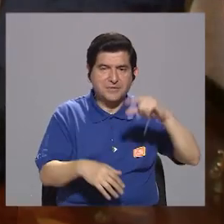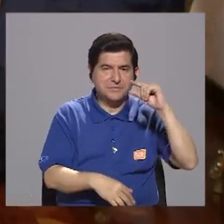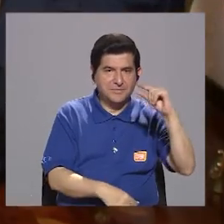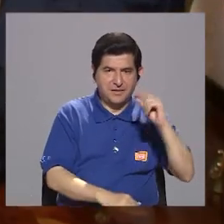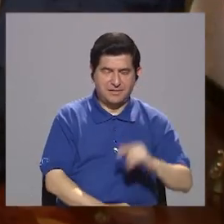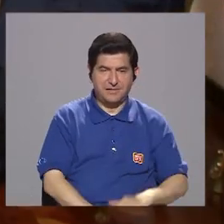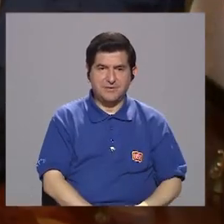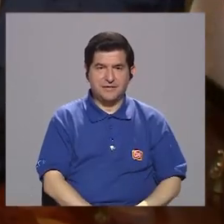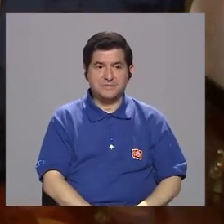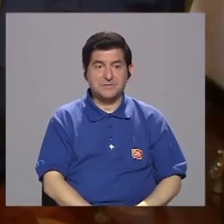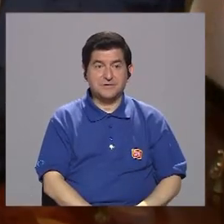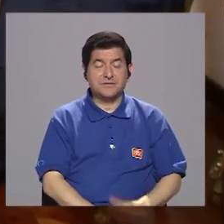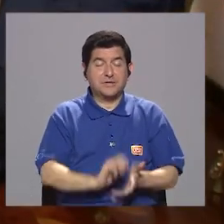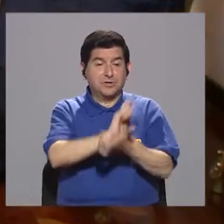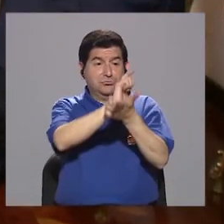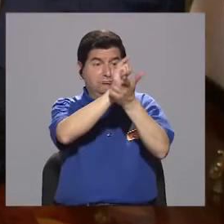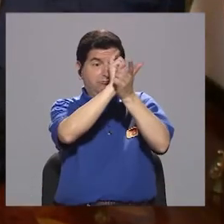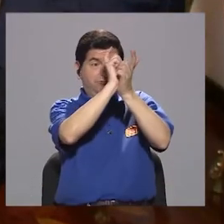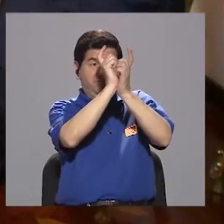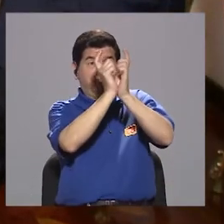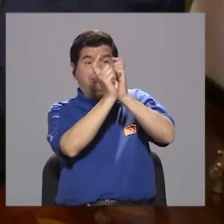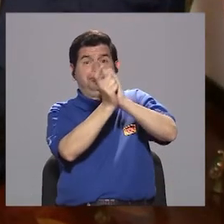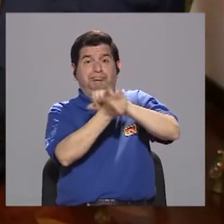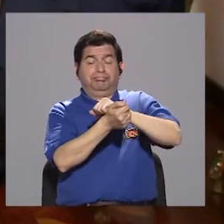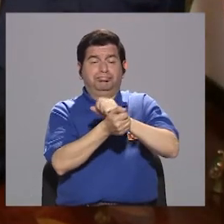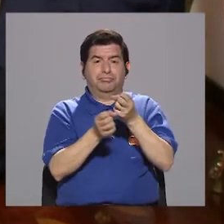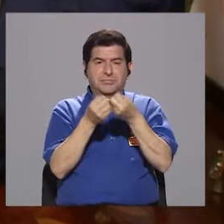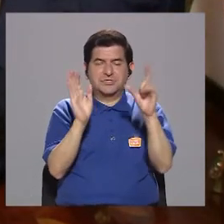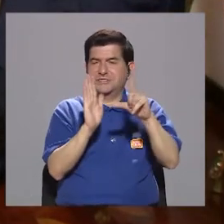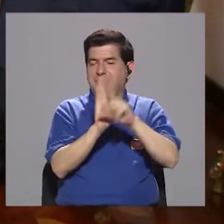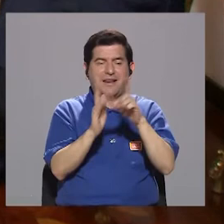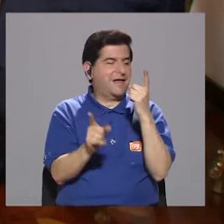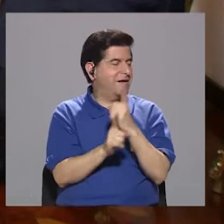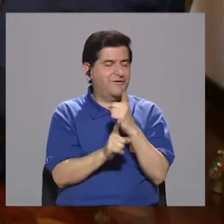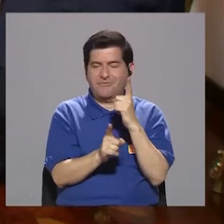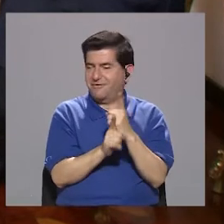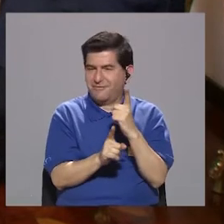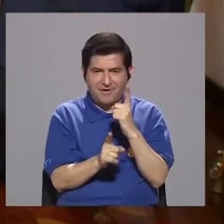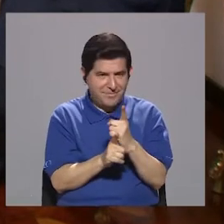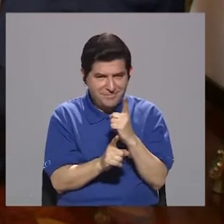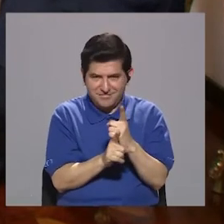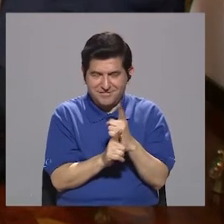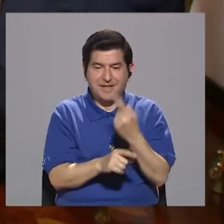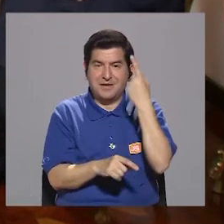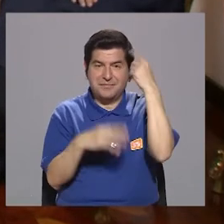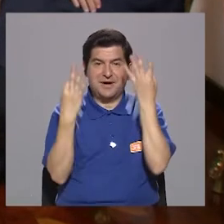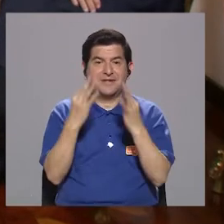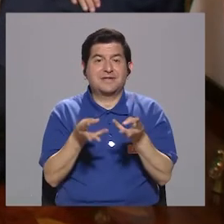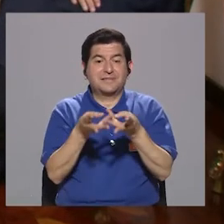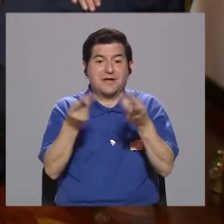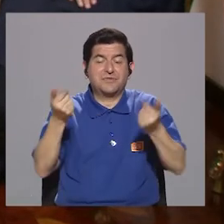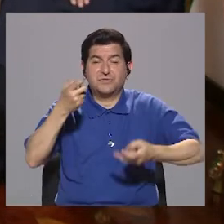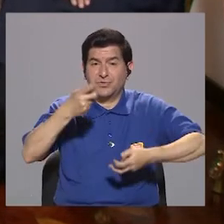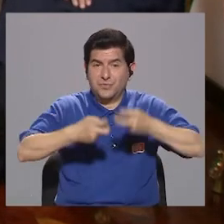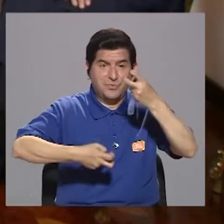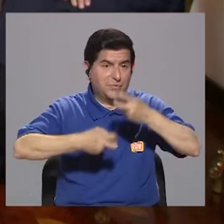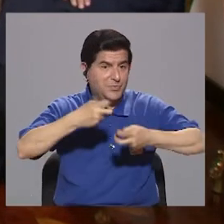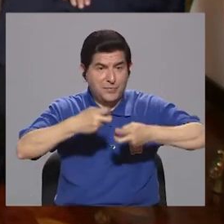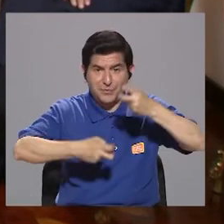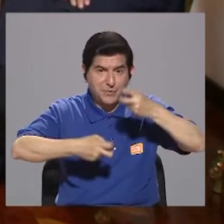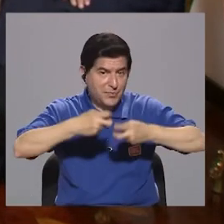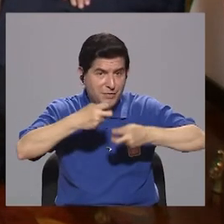pequeñas y se convirtieron sin una legislación adecuada para resolver el problema